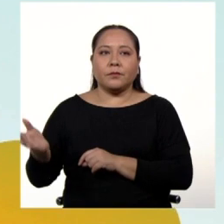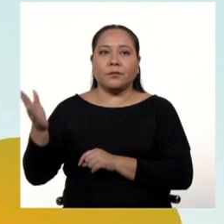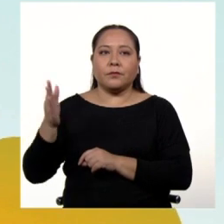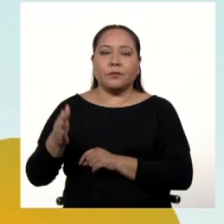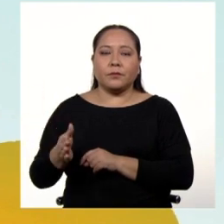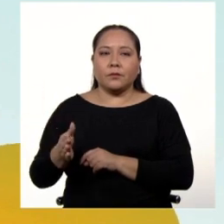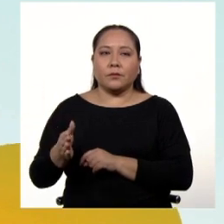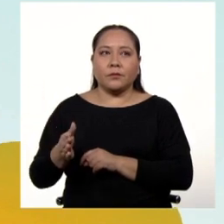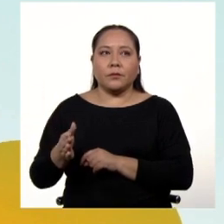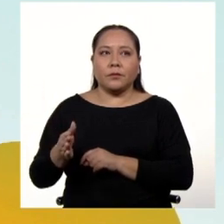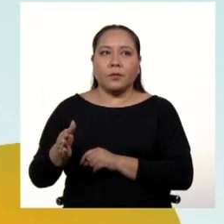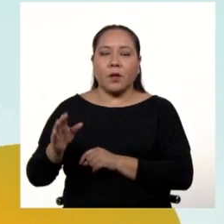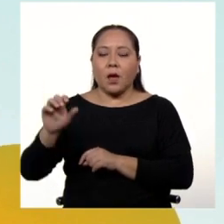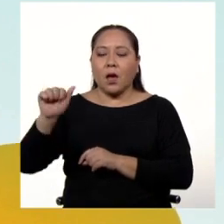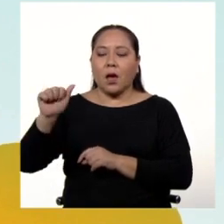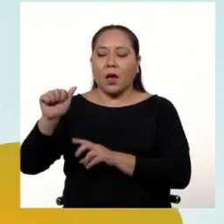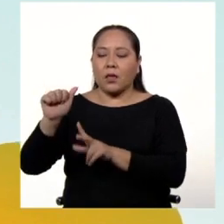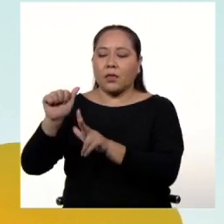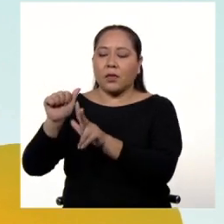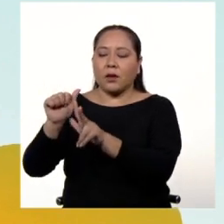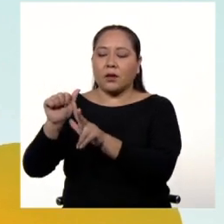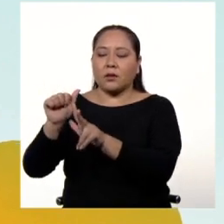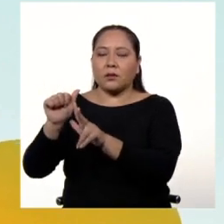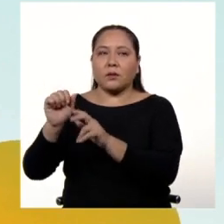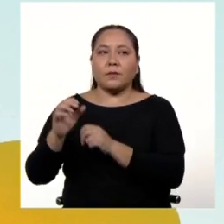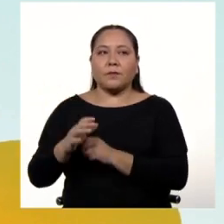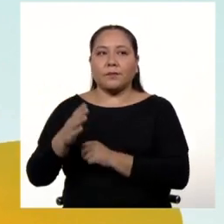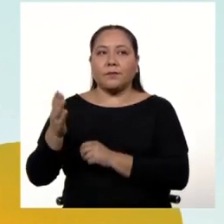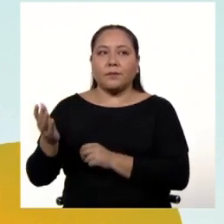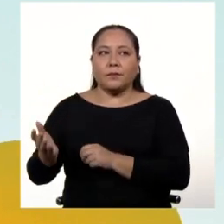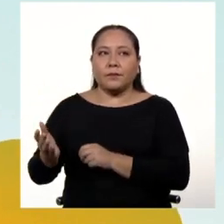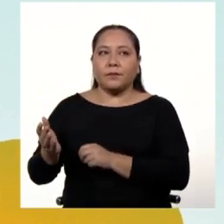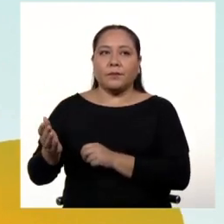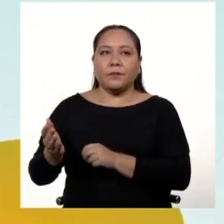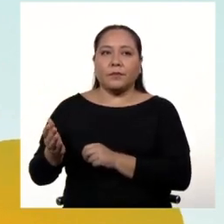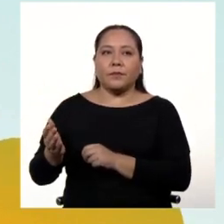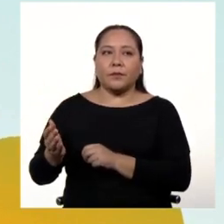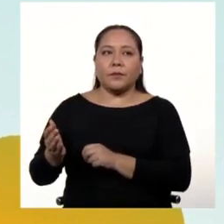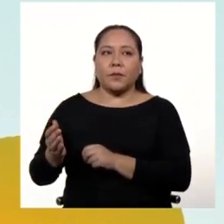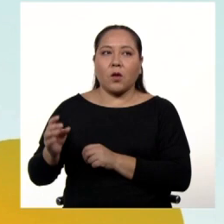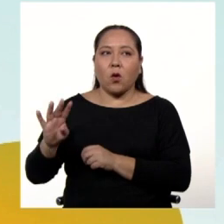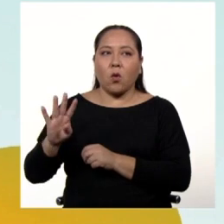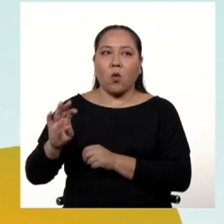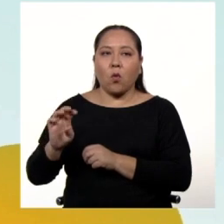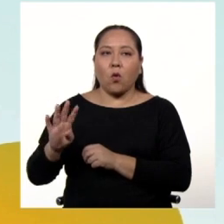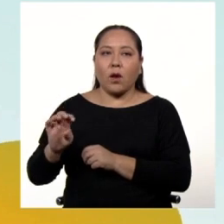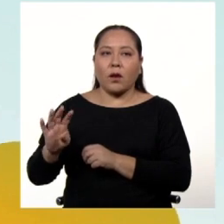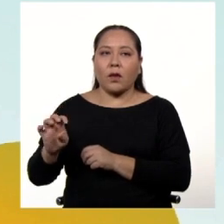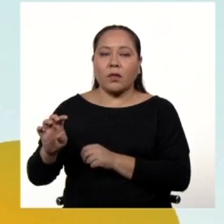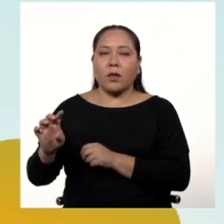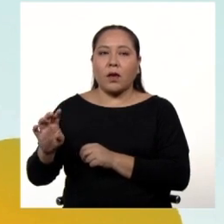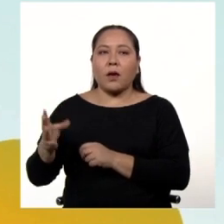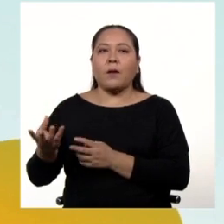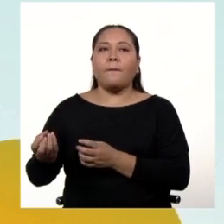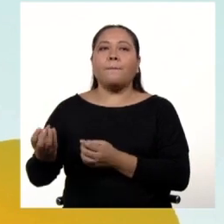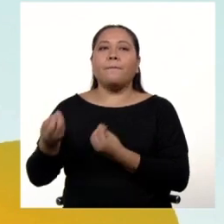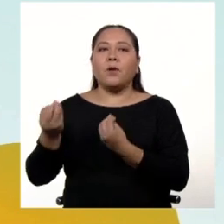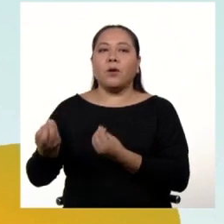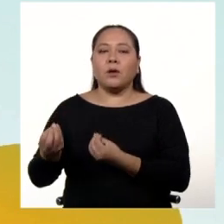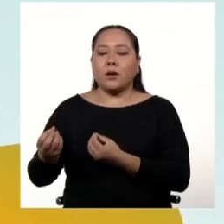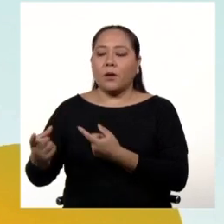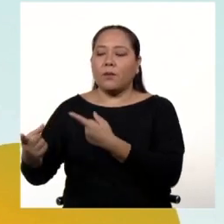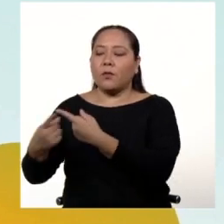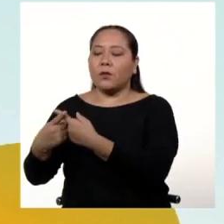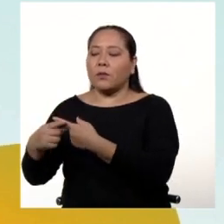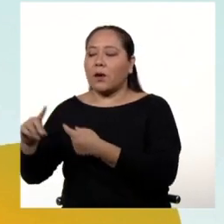tercer término, a sub 3, la cantidad de ahorro en el tercer año es de 40 céntimos porque multiplicamos el